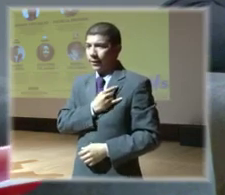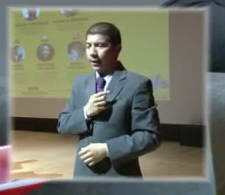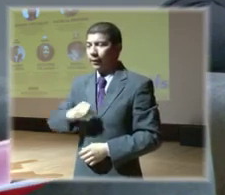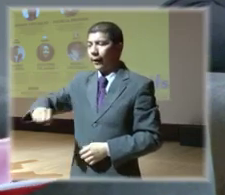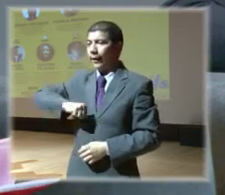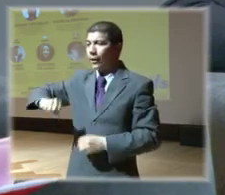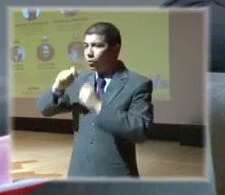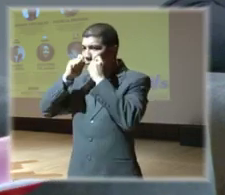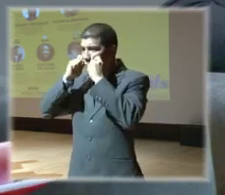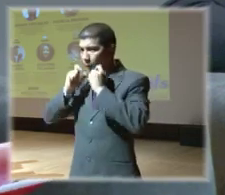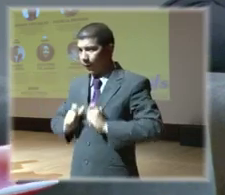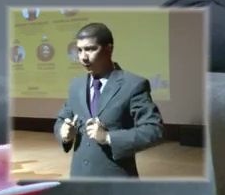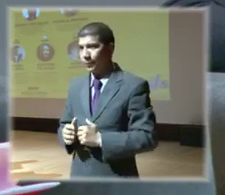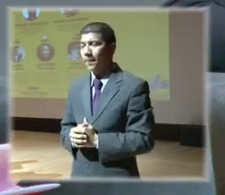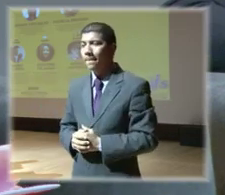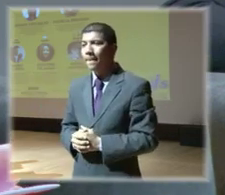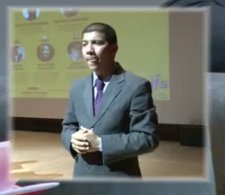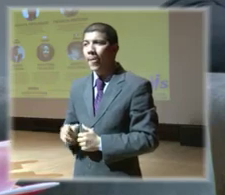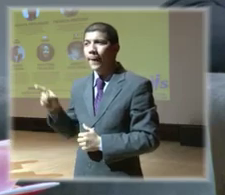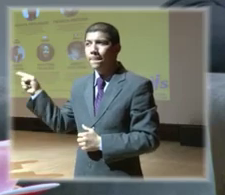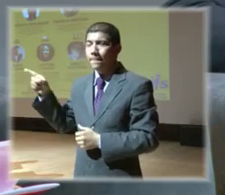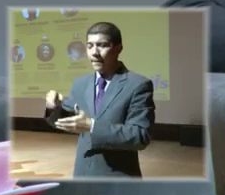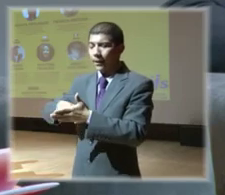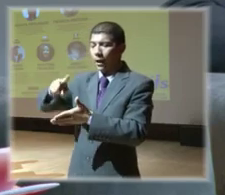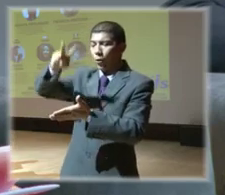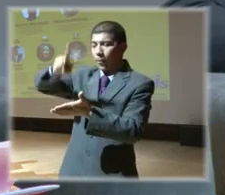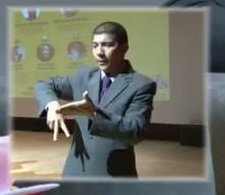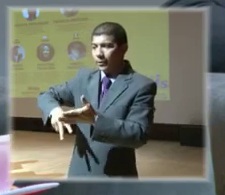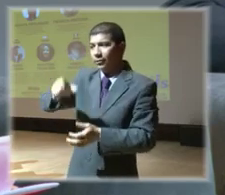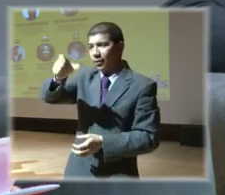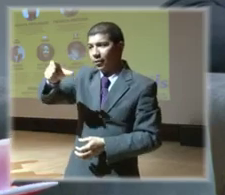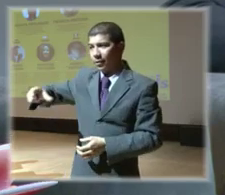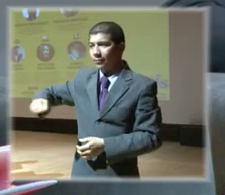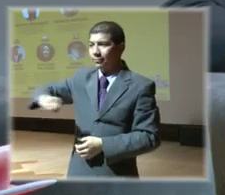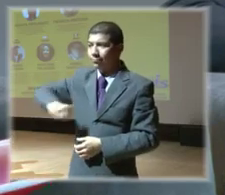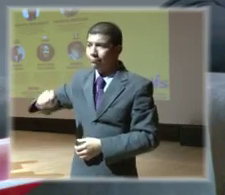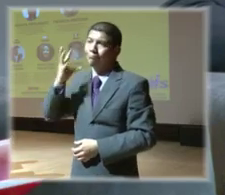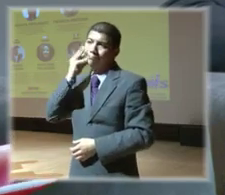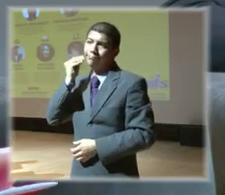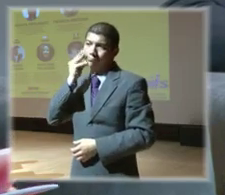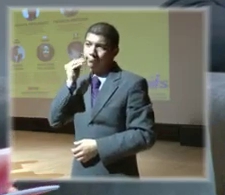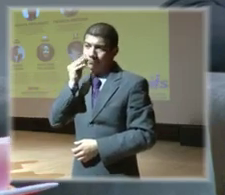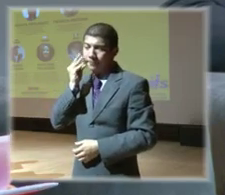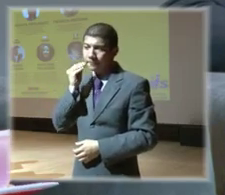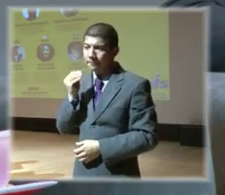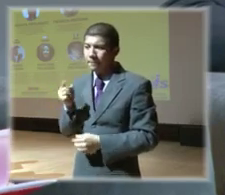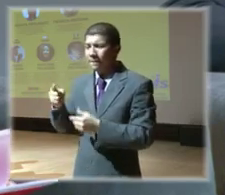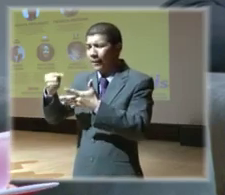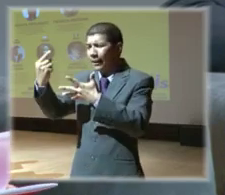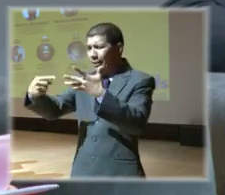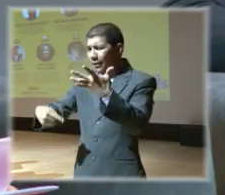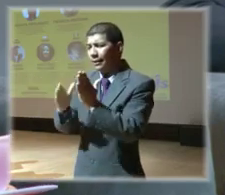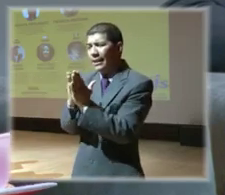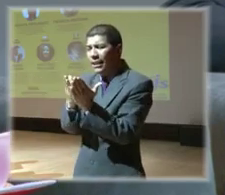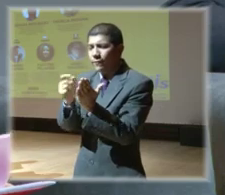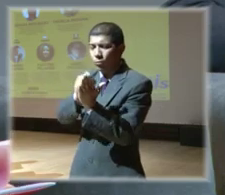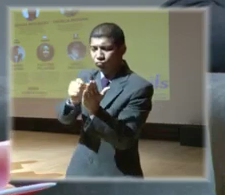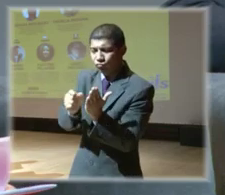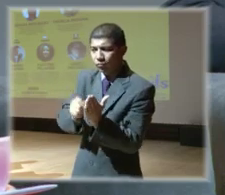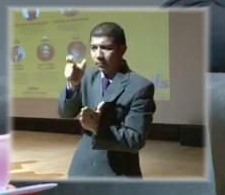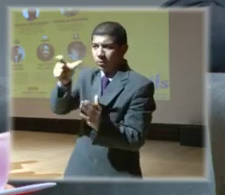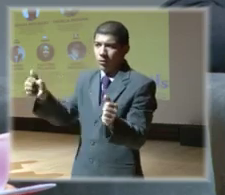argentina de la Red Iberoamericana de Expertos en la Convención sobre los Derechos de las Personas con Discapacidad y también autora de múltiples textos sobre los derechos de las personas